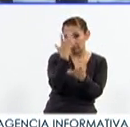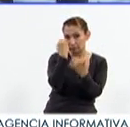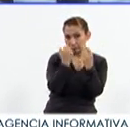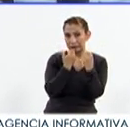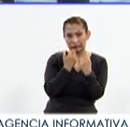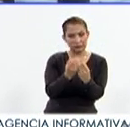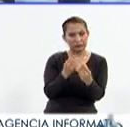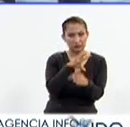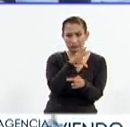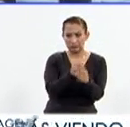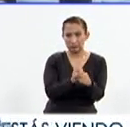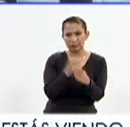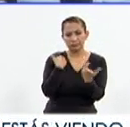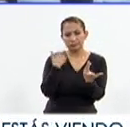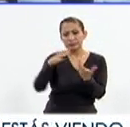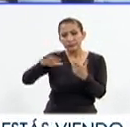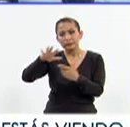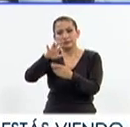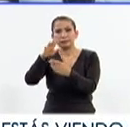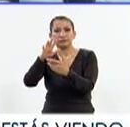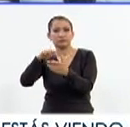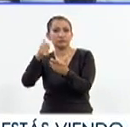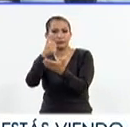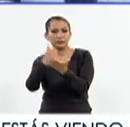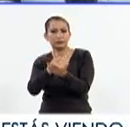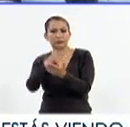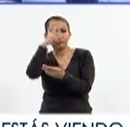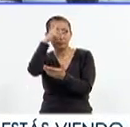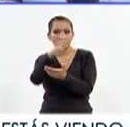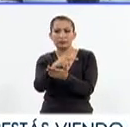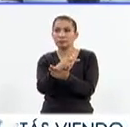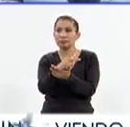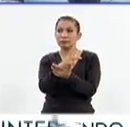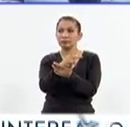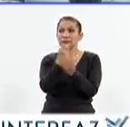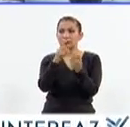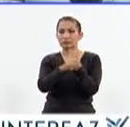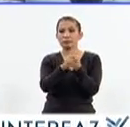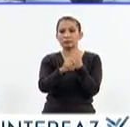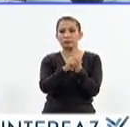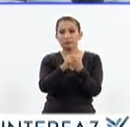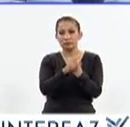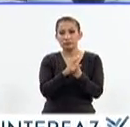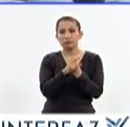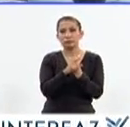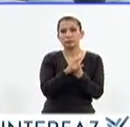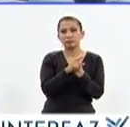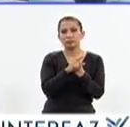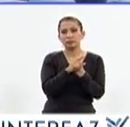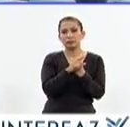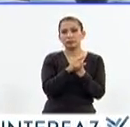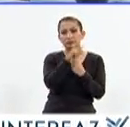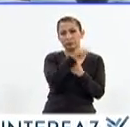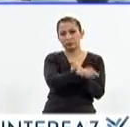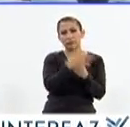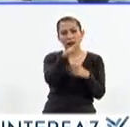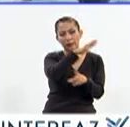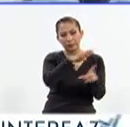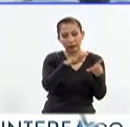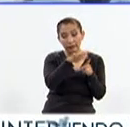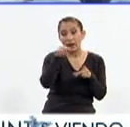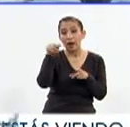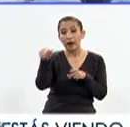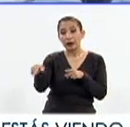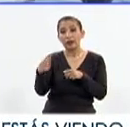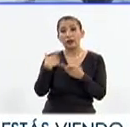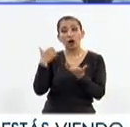aprendizaje muy integral, ¿no? Digo, de estar en una urbe como la Ciudad de México con muchos problemas, entre ellos precisamente la del medio ambiente, a